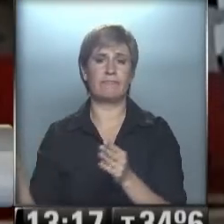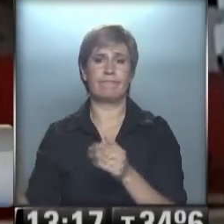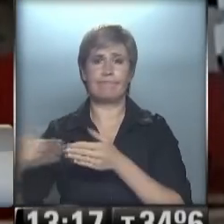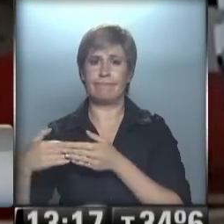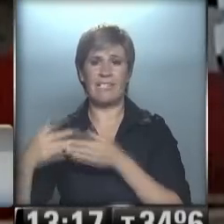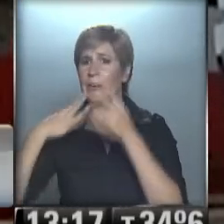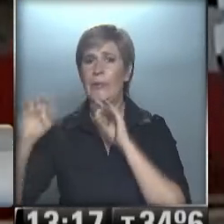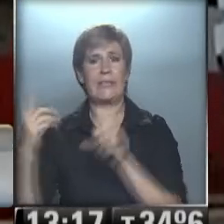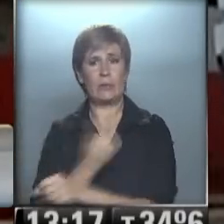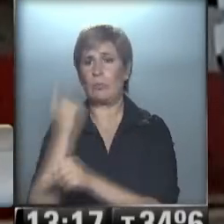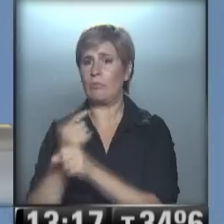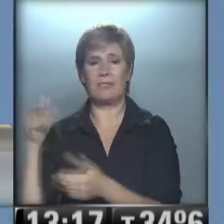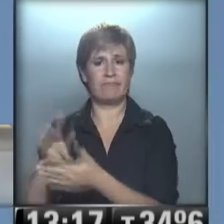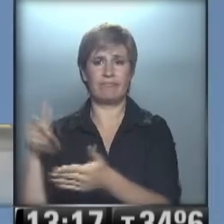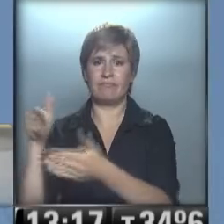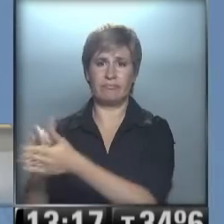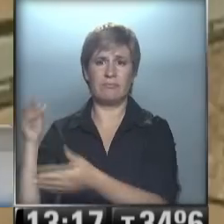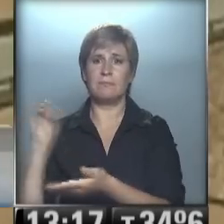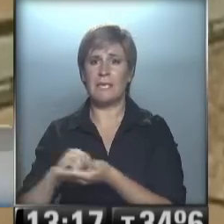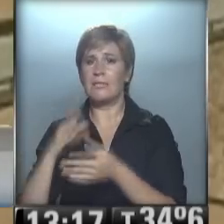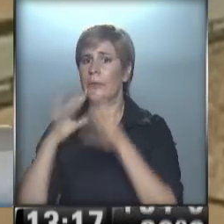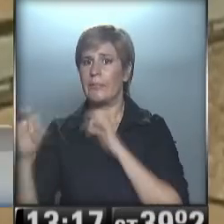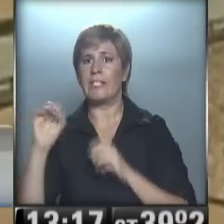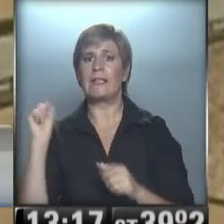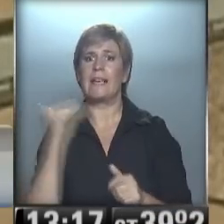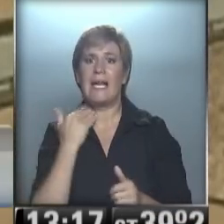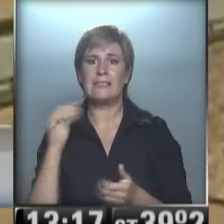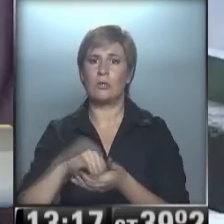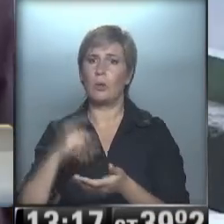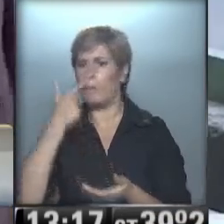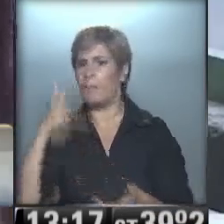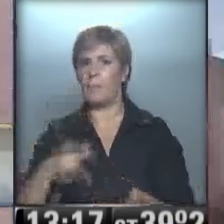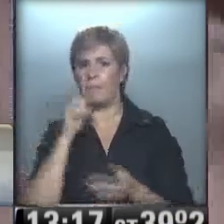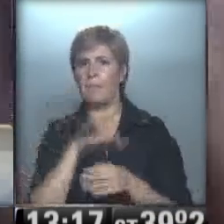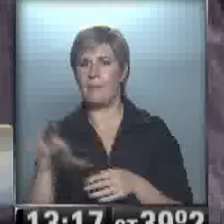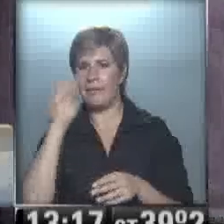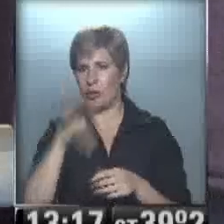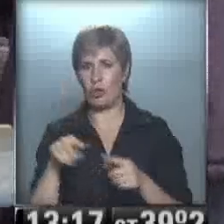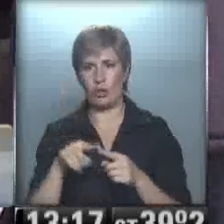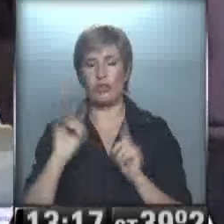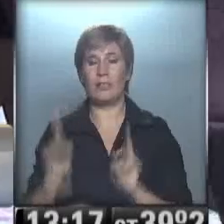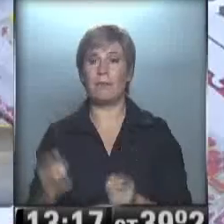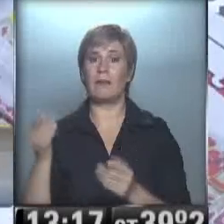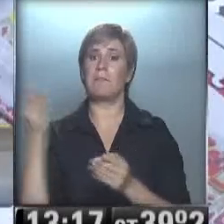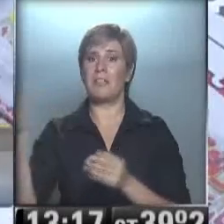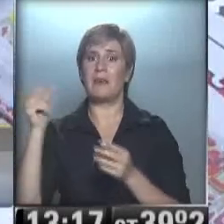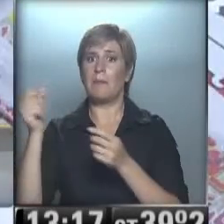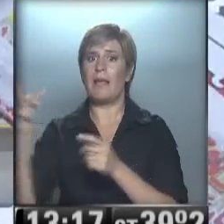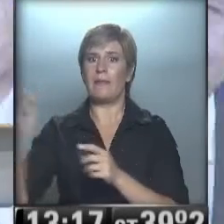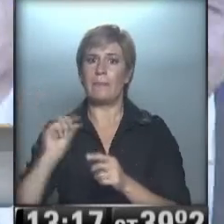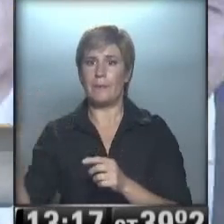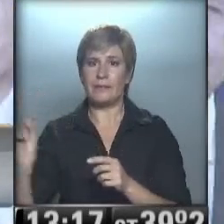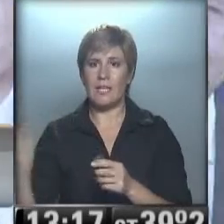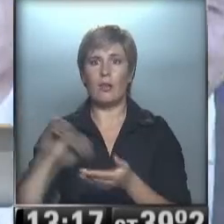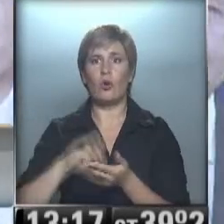exterior y las exportaciones de gas y petróleo de Teherán, así como su capacidad de contratar servicios financieros, insumos y